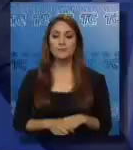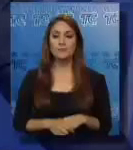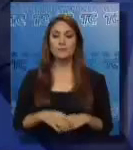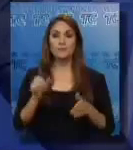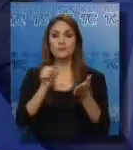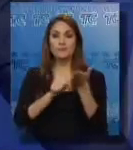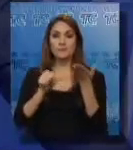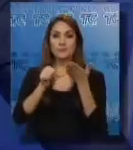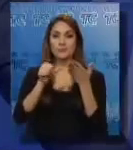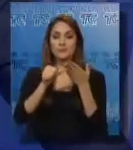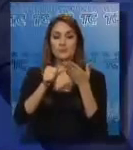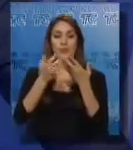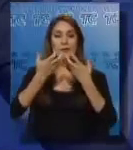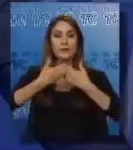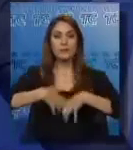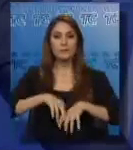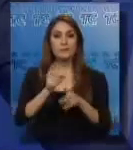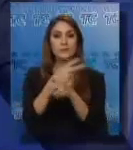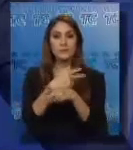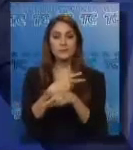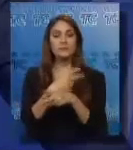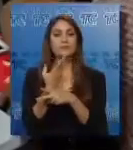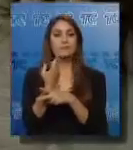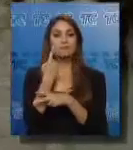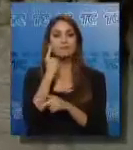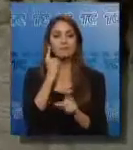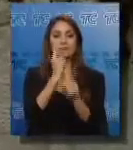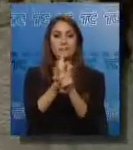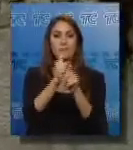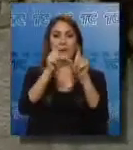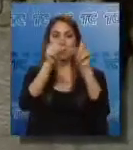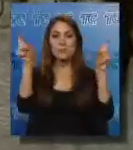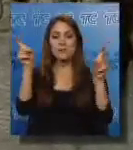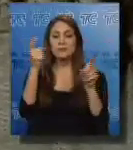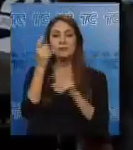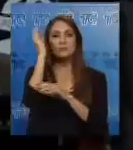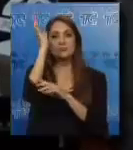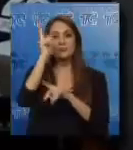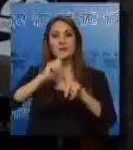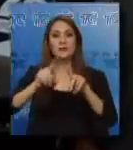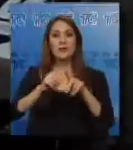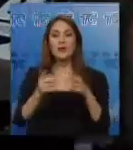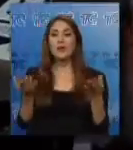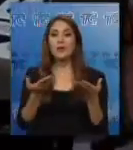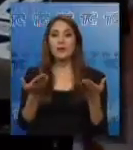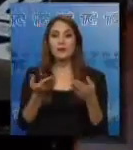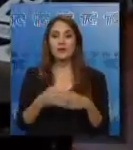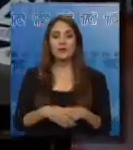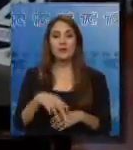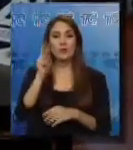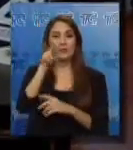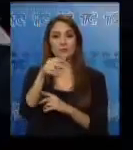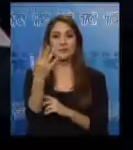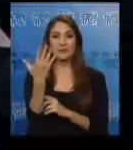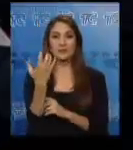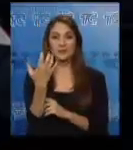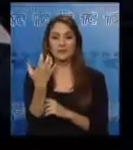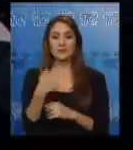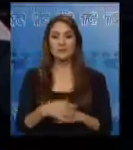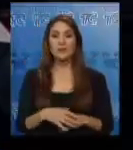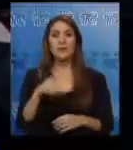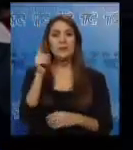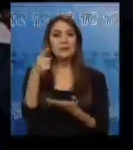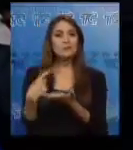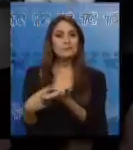El Ministerio de Industrias y Productividad realizó el encuentro empresarial multisectorial en Cadena Industrias 2015. En esta